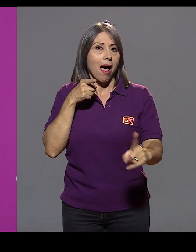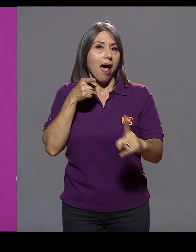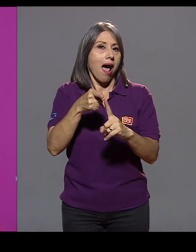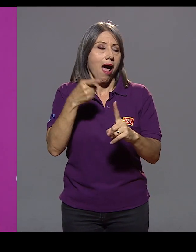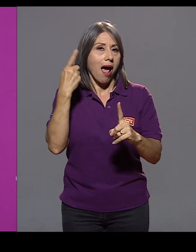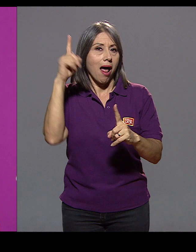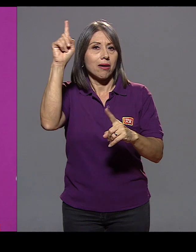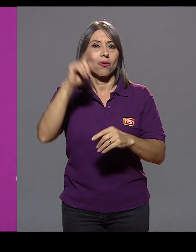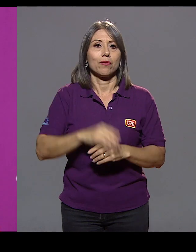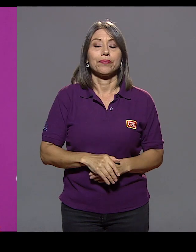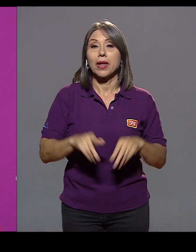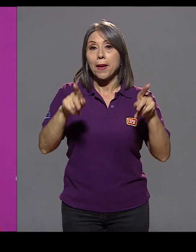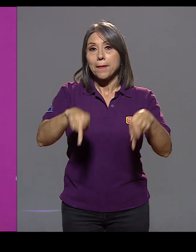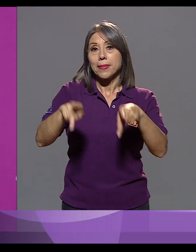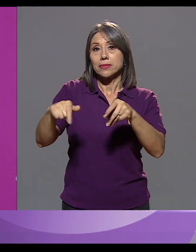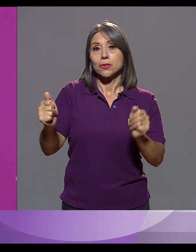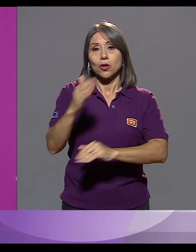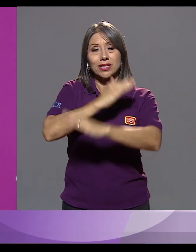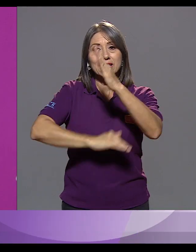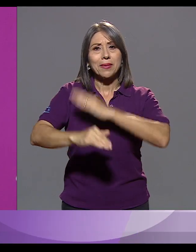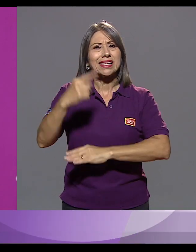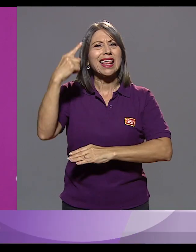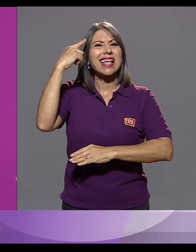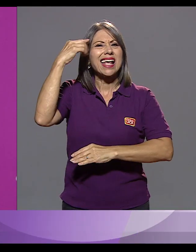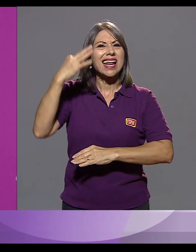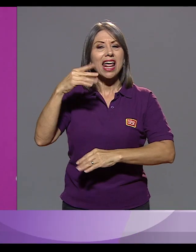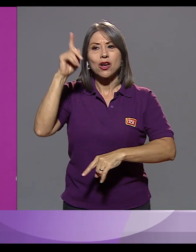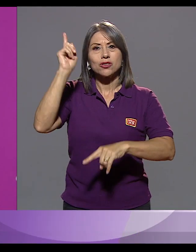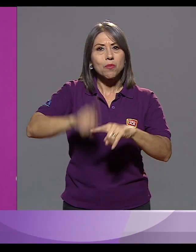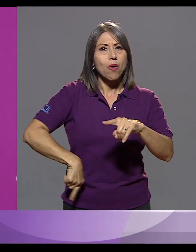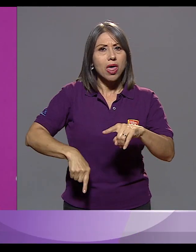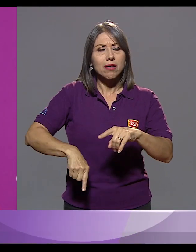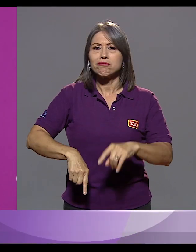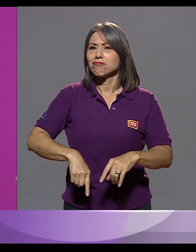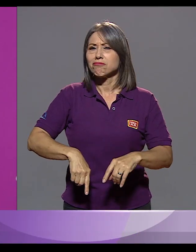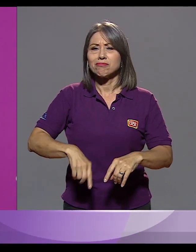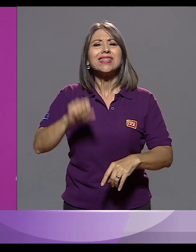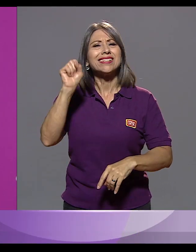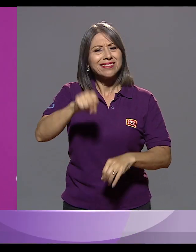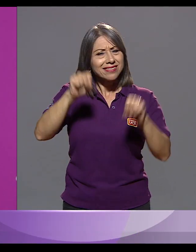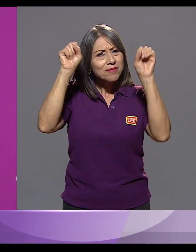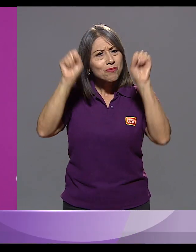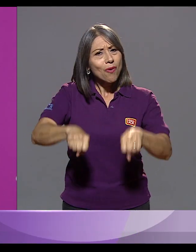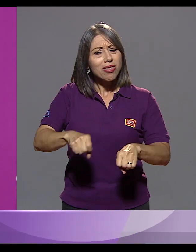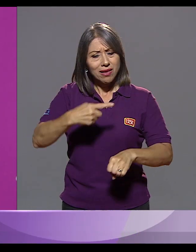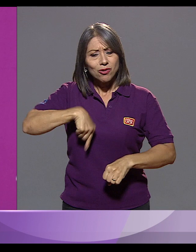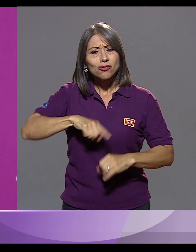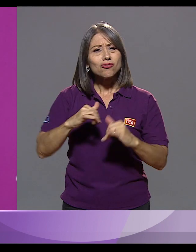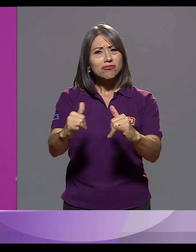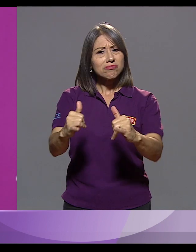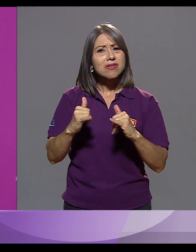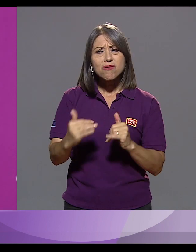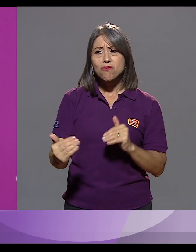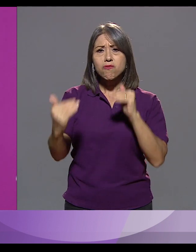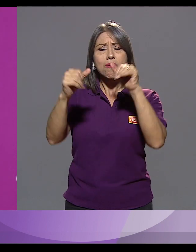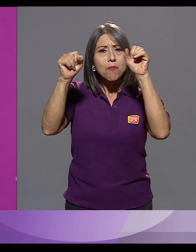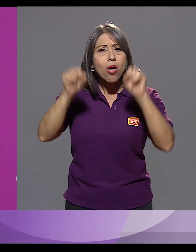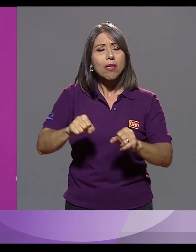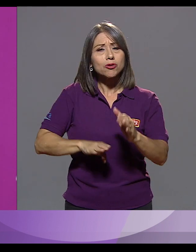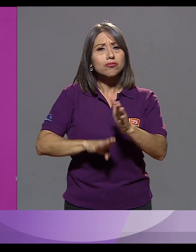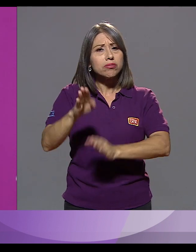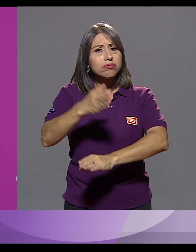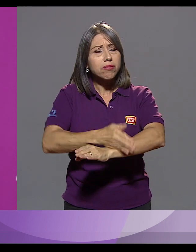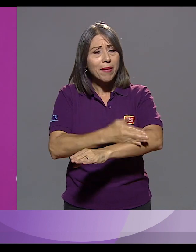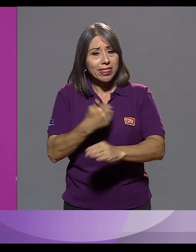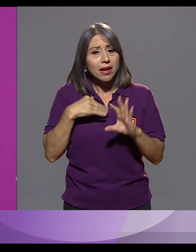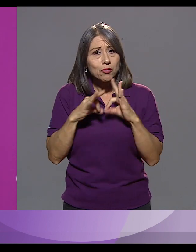que la persona con discapacidad piensa que no se puede y sí se puede, que somos igual a cualquier otra persona y podemos salir